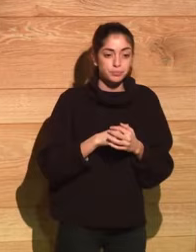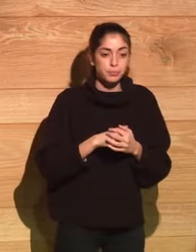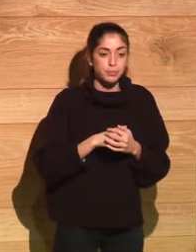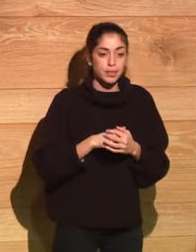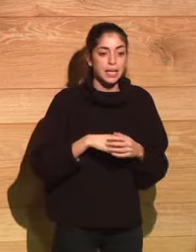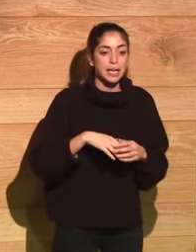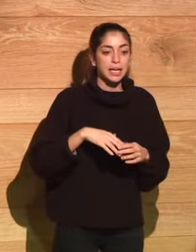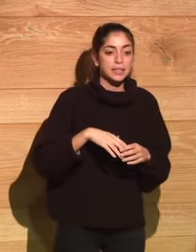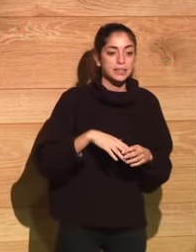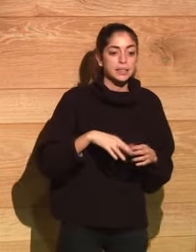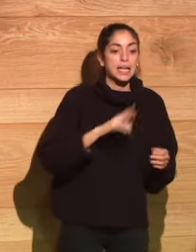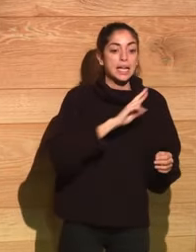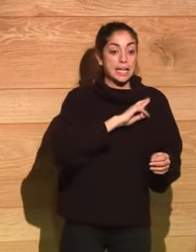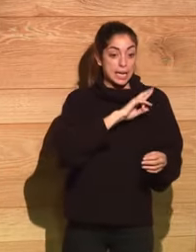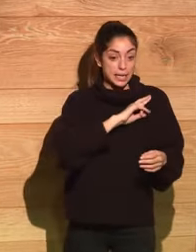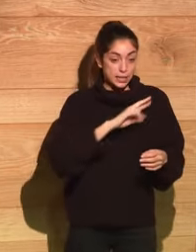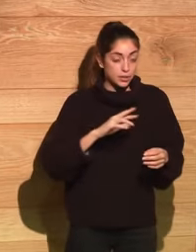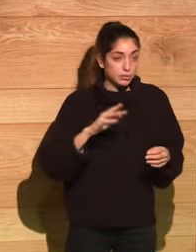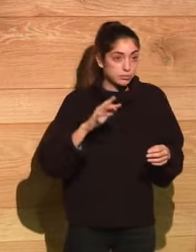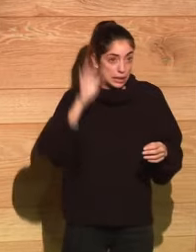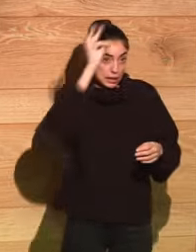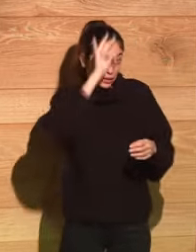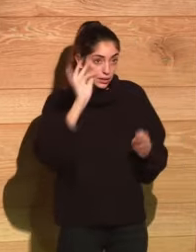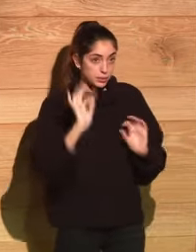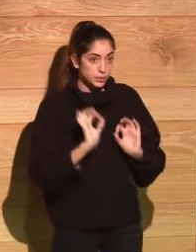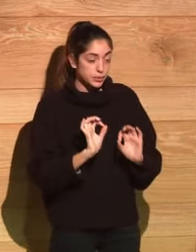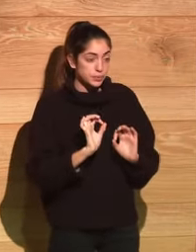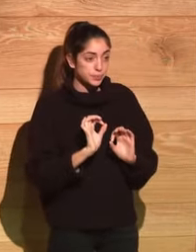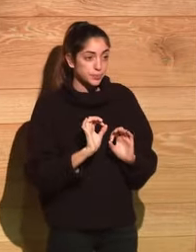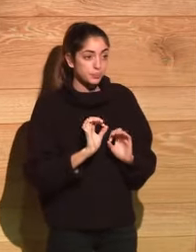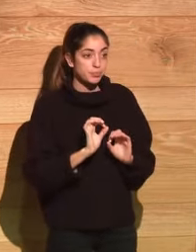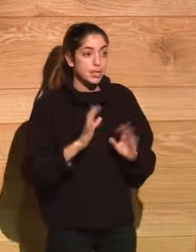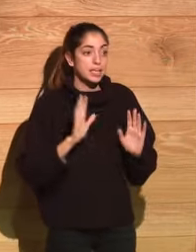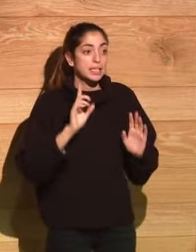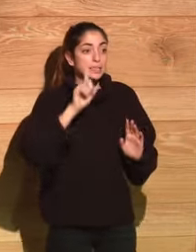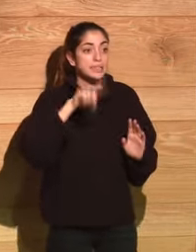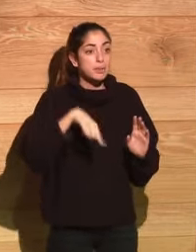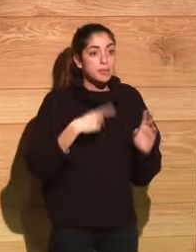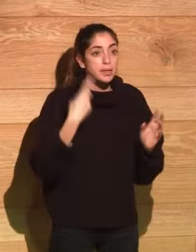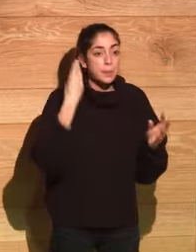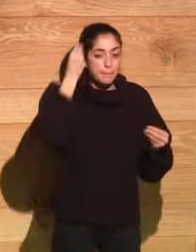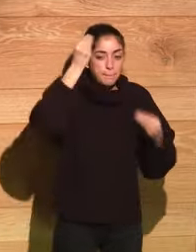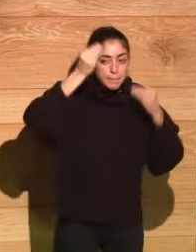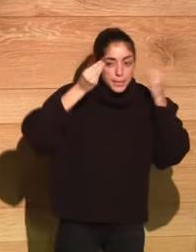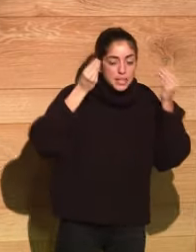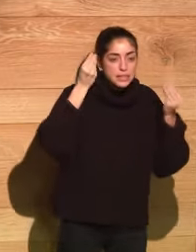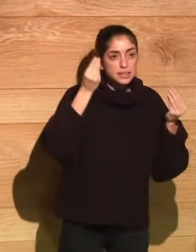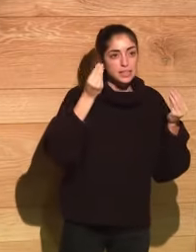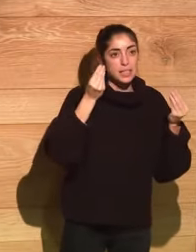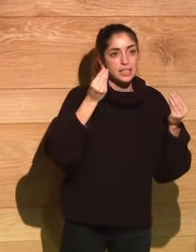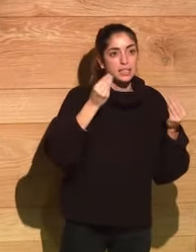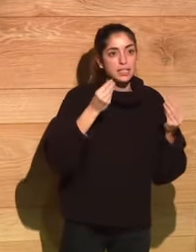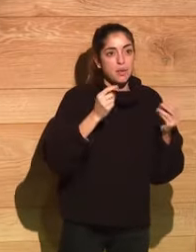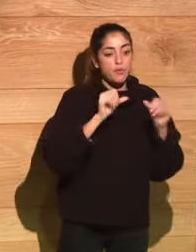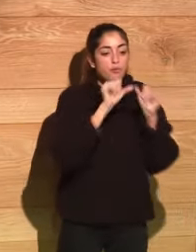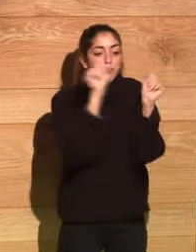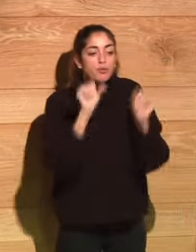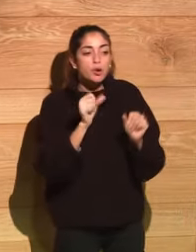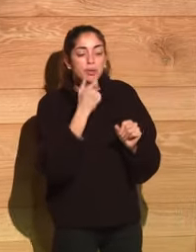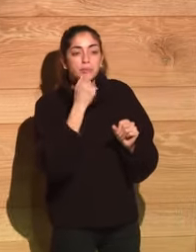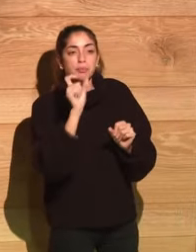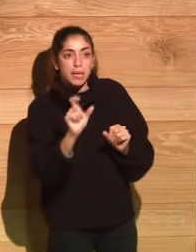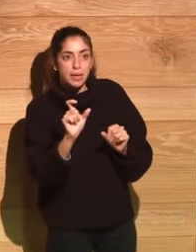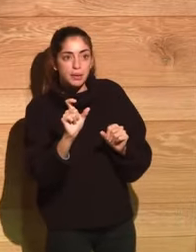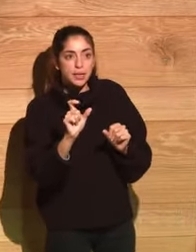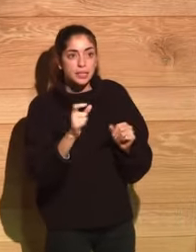Dios, acabó con el sentimiento religioso. Entonces, también hay pensares y hay formas de las palabras que acaban con